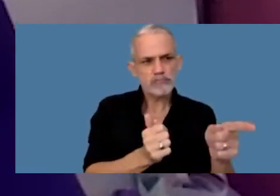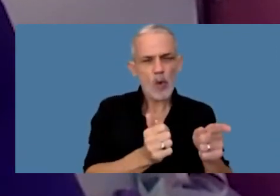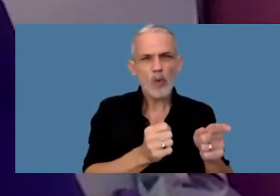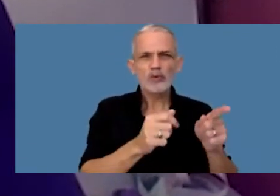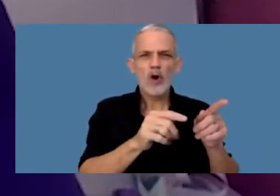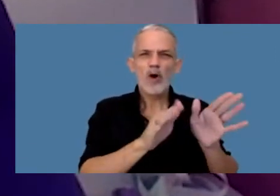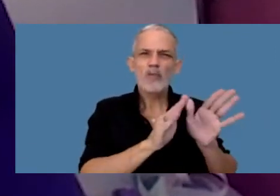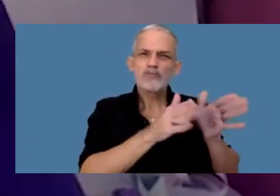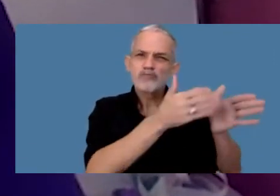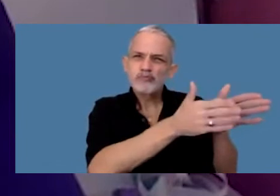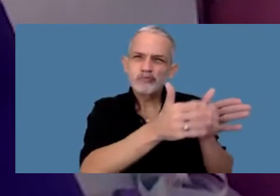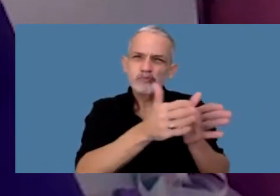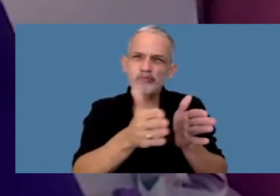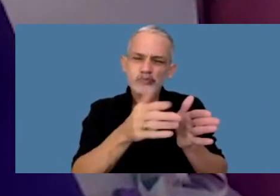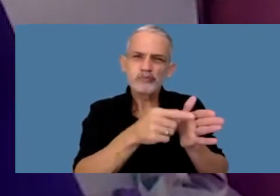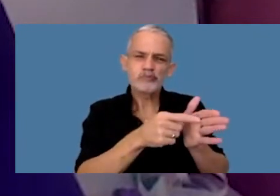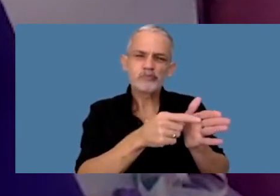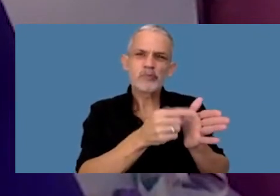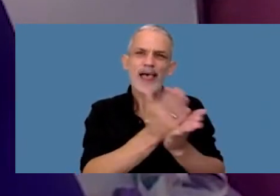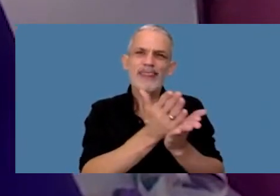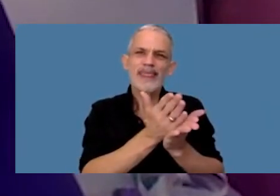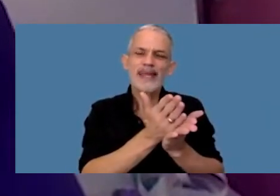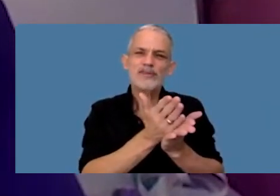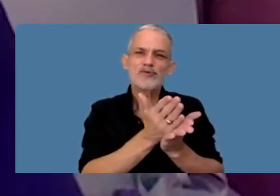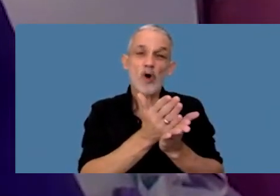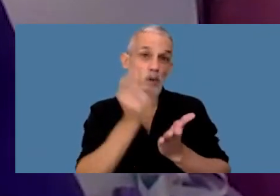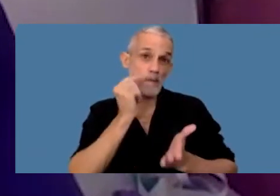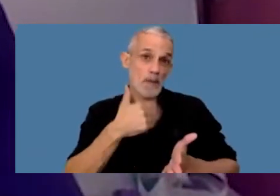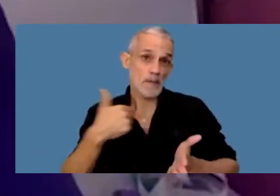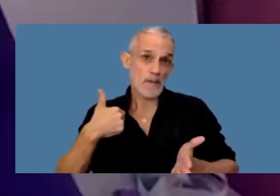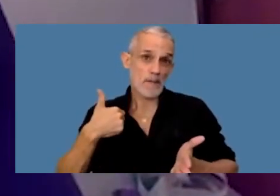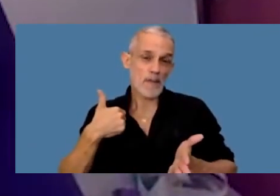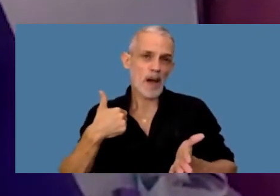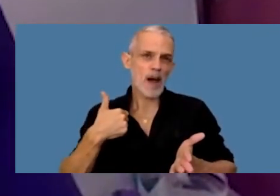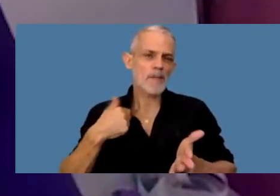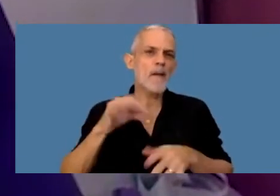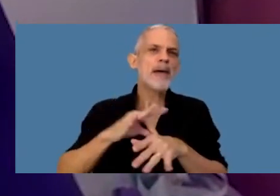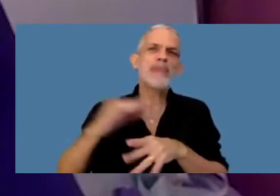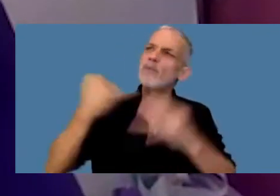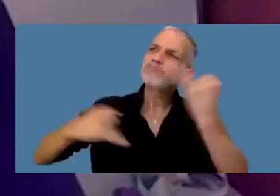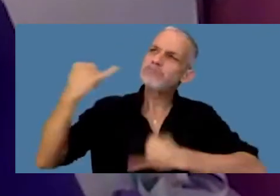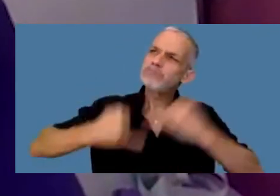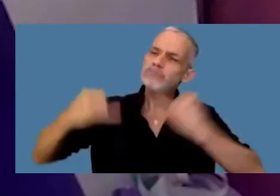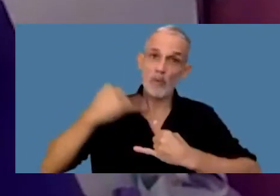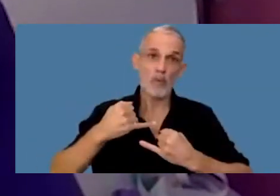de apoyo para amamantar si lo necesita.